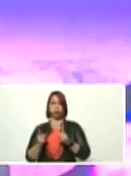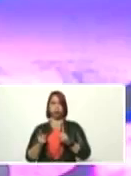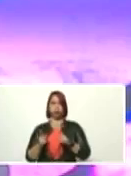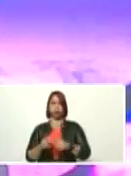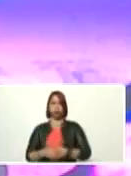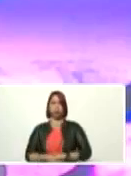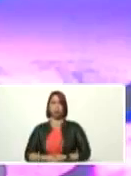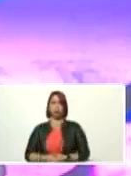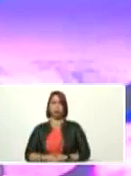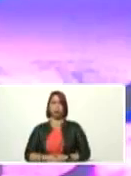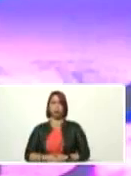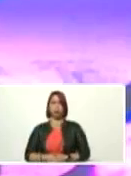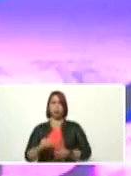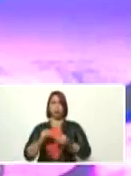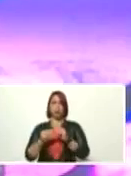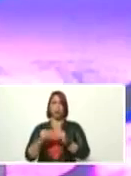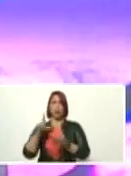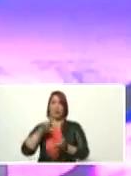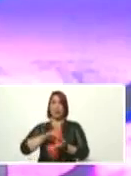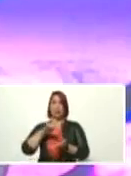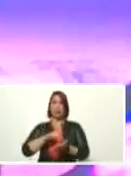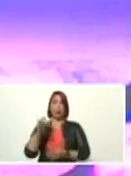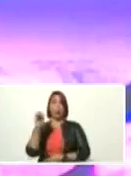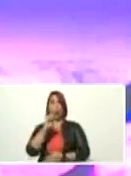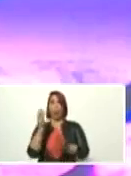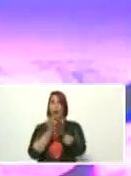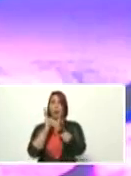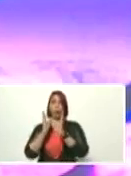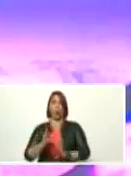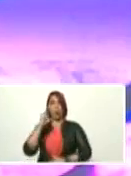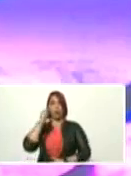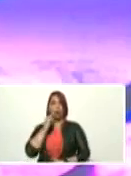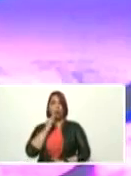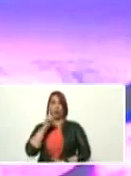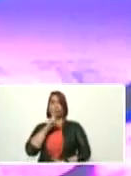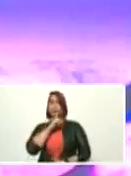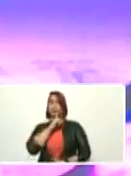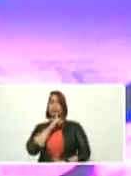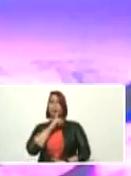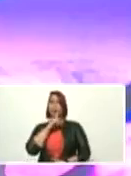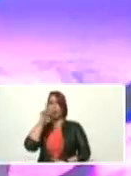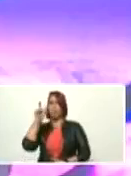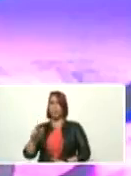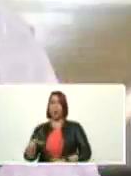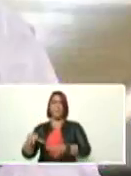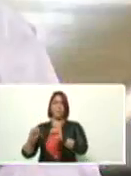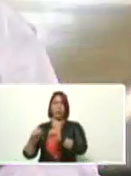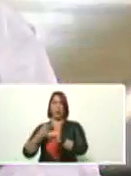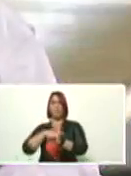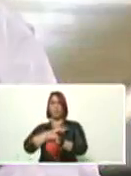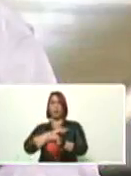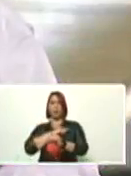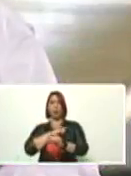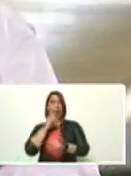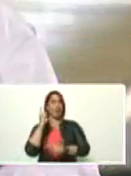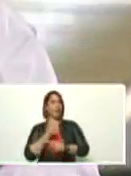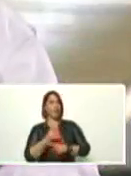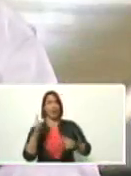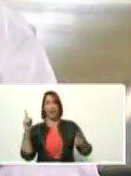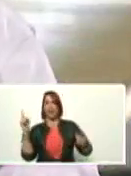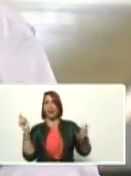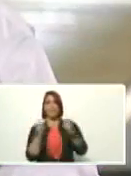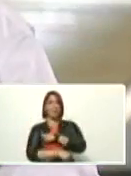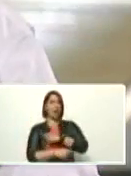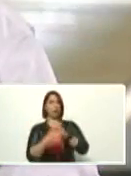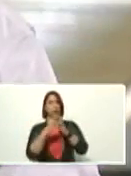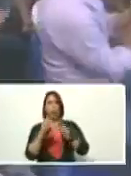de ser a la vez liceos o escuelas bolivarianas con el nombre de un conquistador. Hay que descolonizar todo, a todo